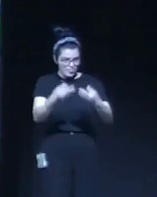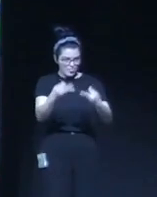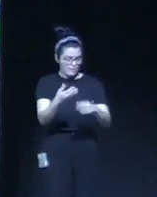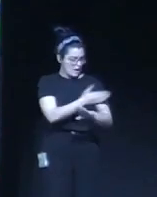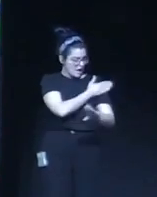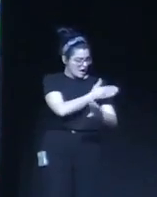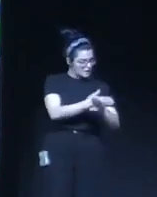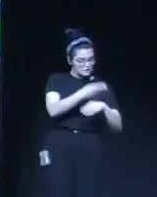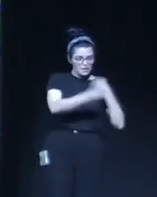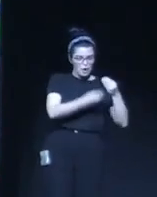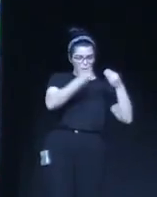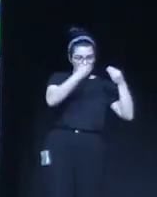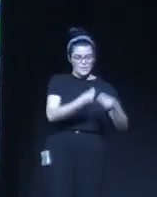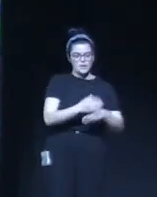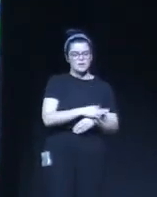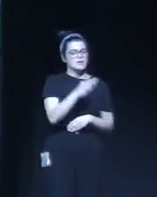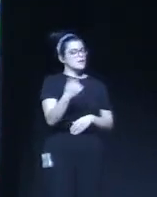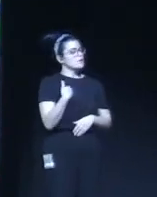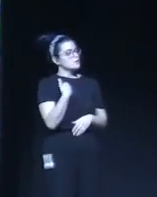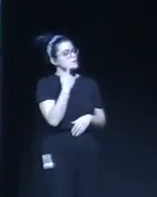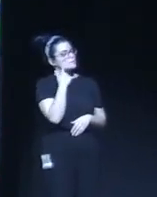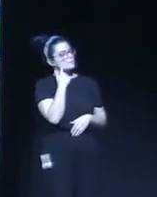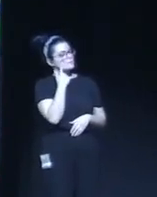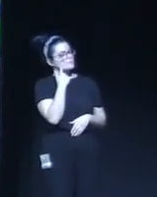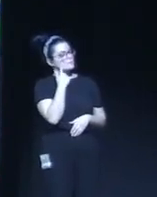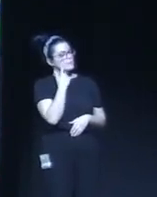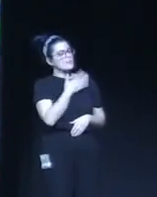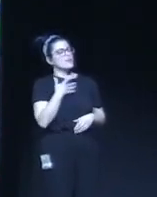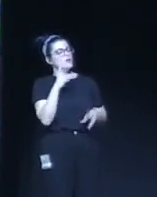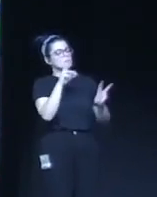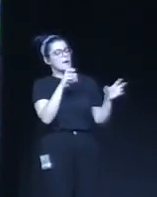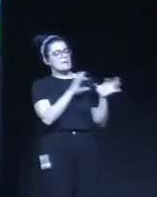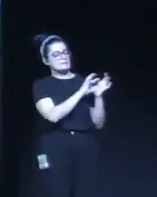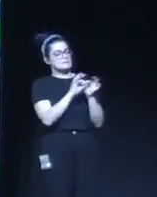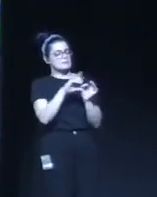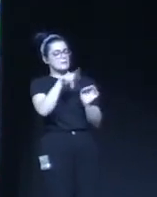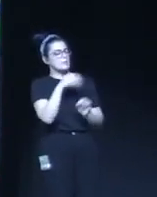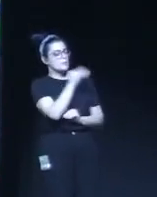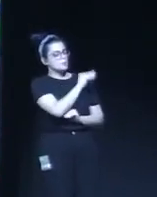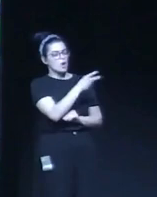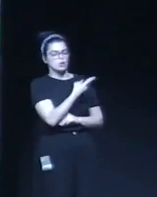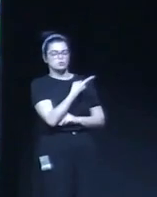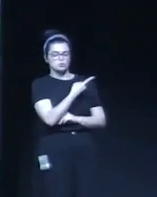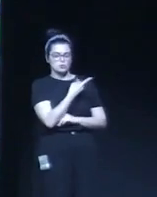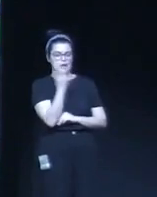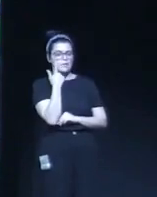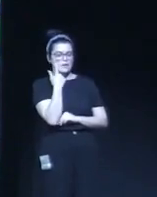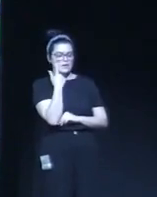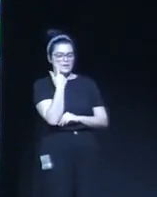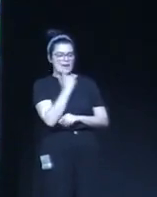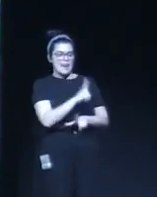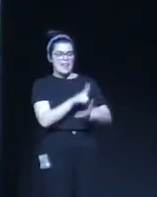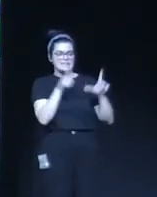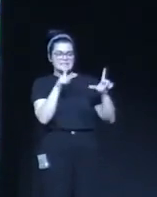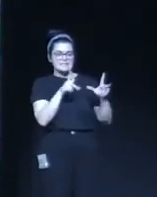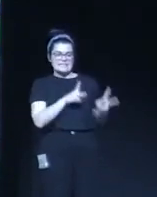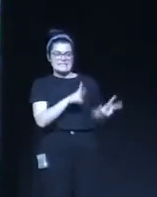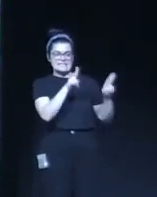Ahí me venía una escena, y además engancha con un tema que pero quiero preguntaros a los dos, que es la escena en la que